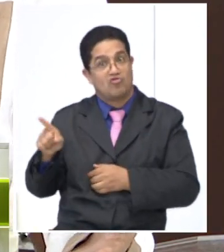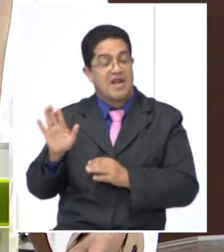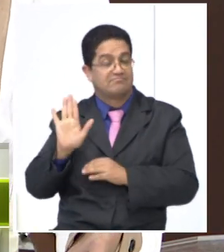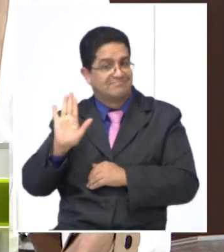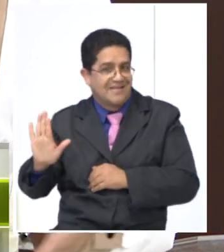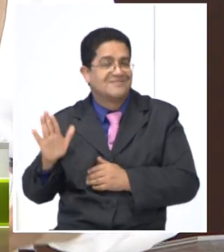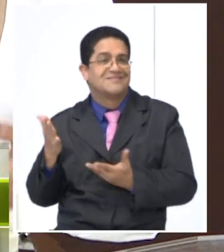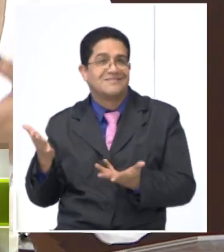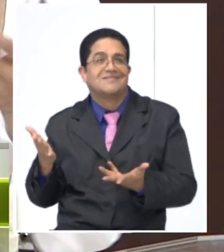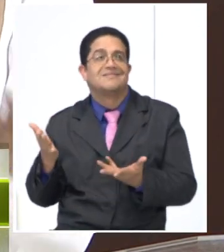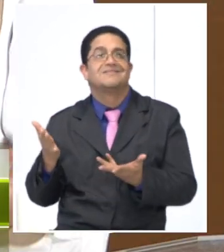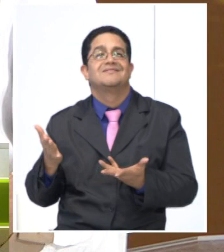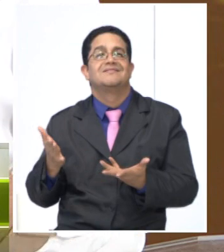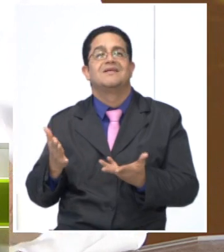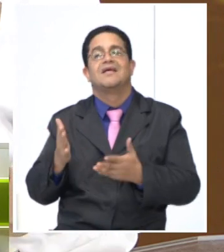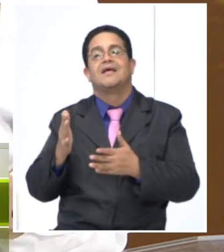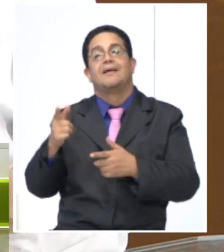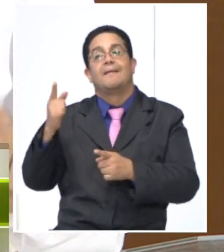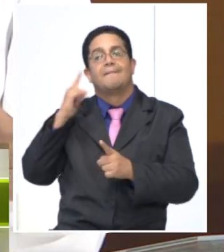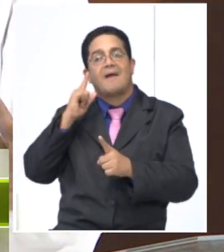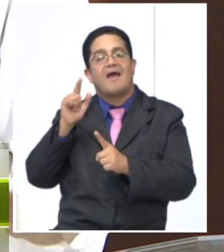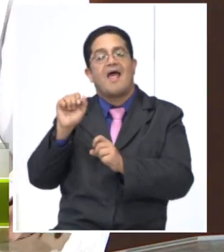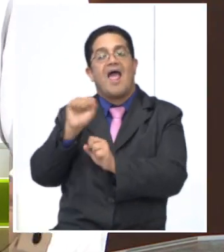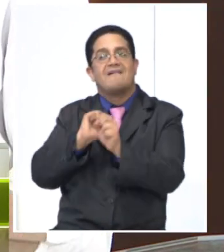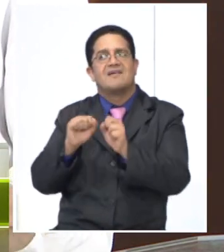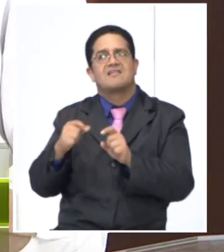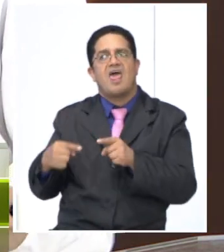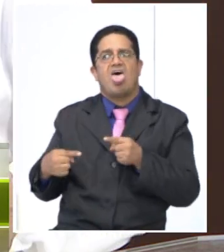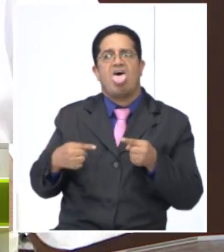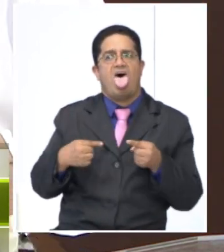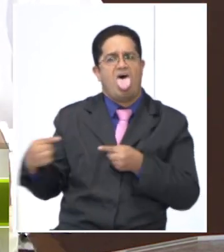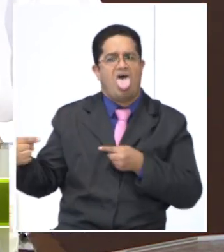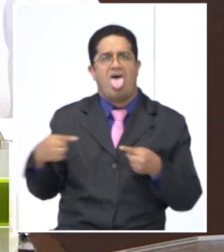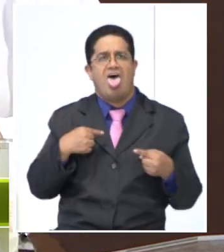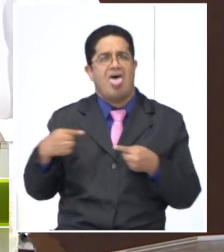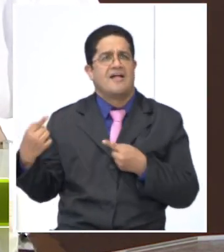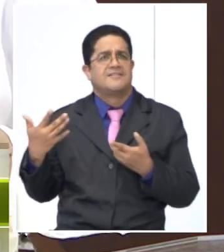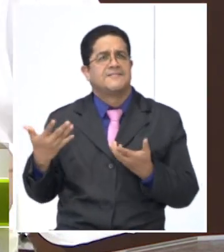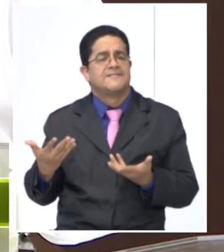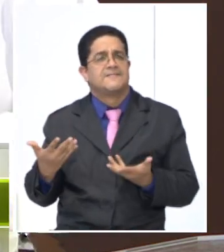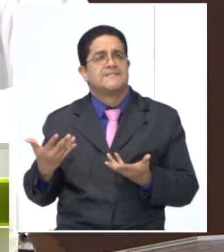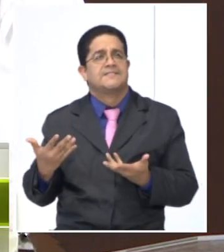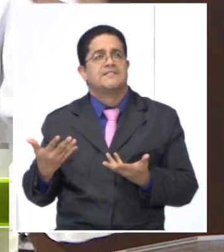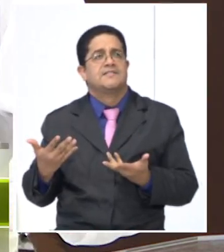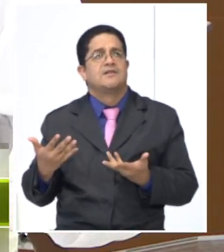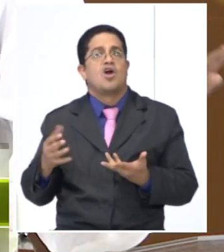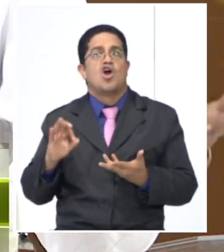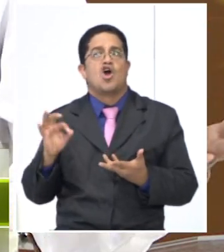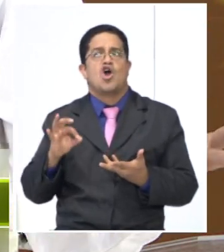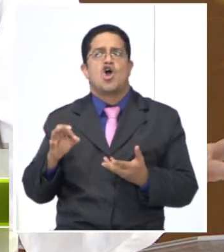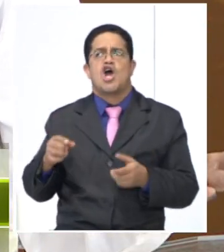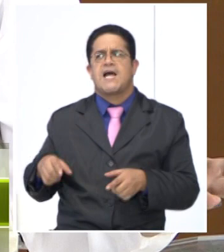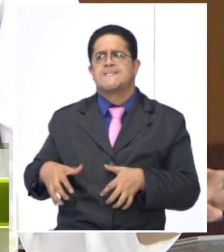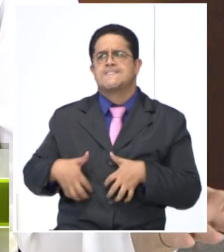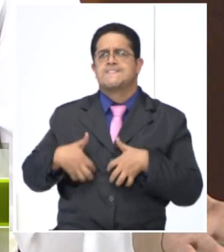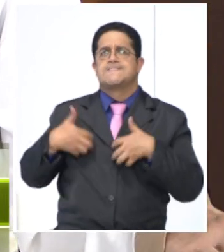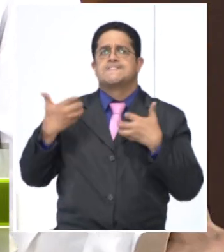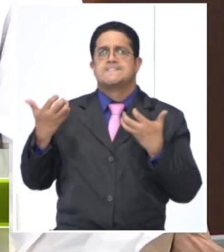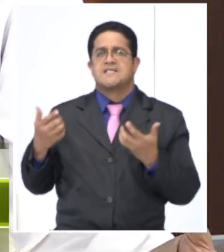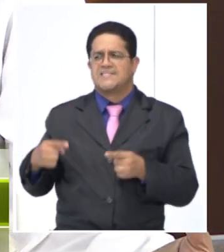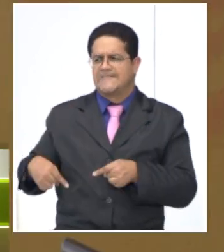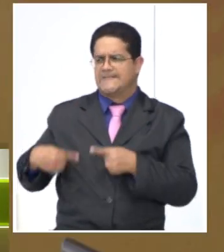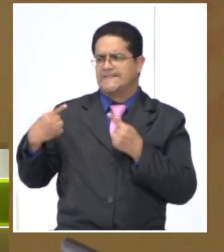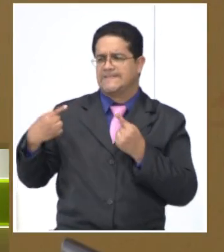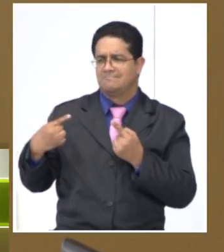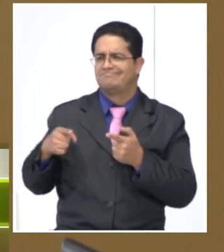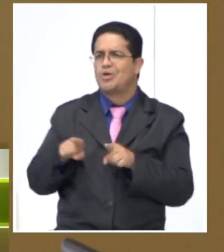manera, justamente para no caer en los extremos o de repente ante los ánimos caldeados. En esta parte